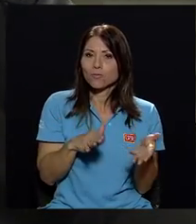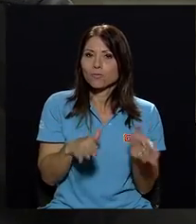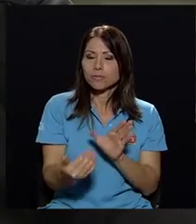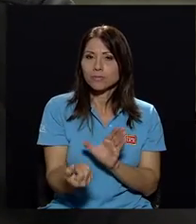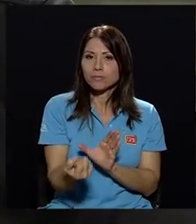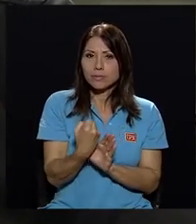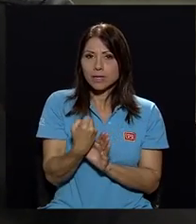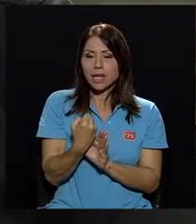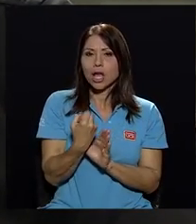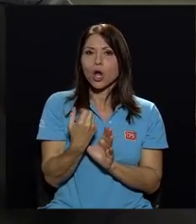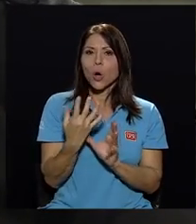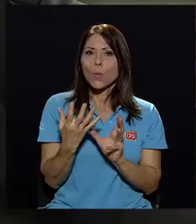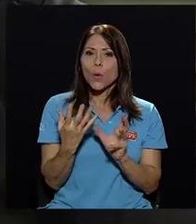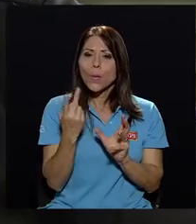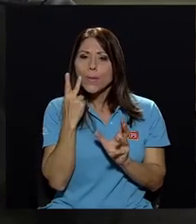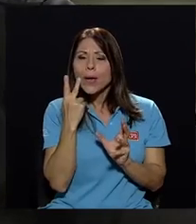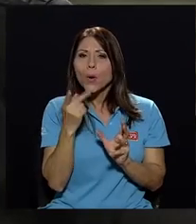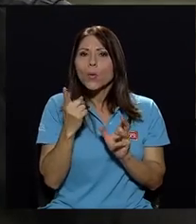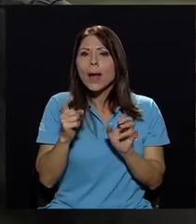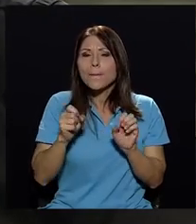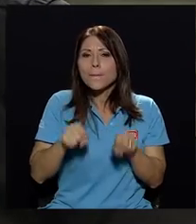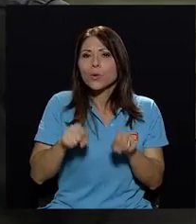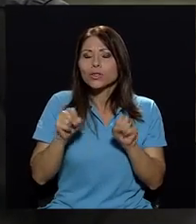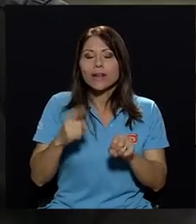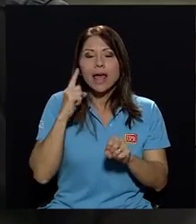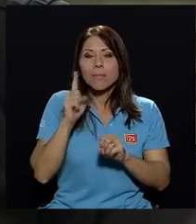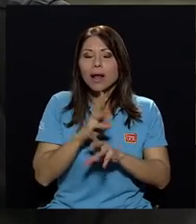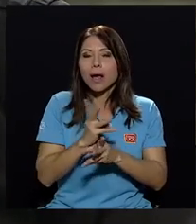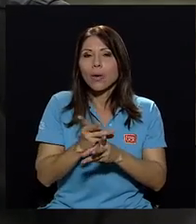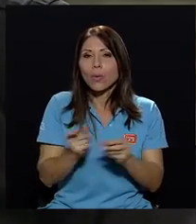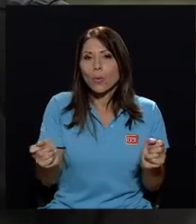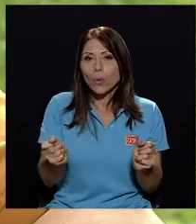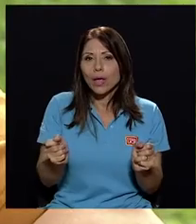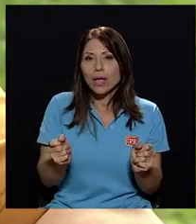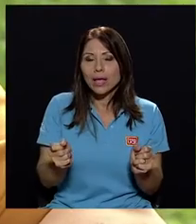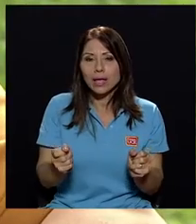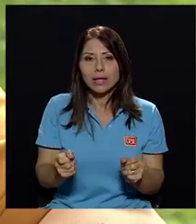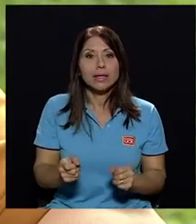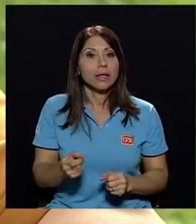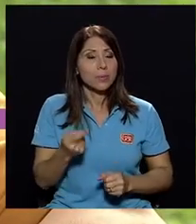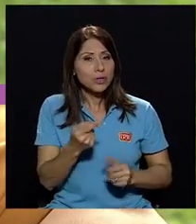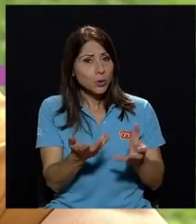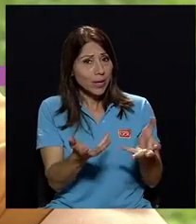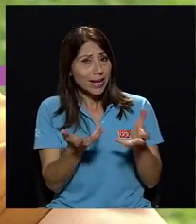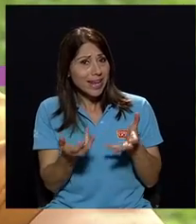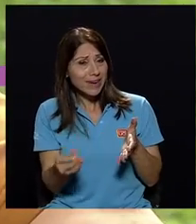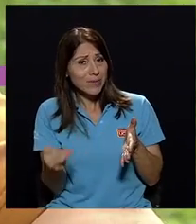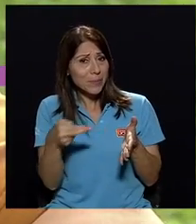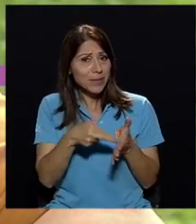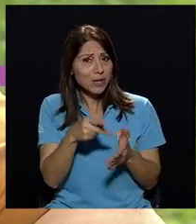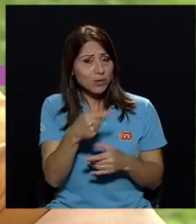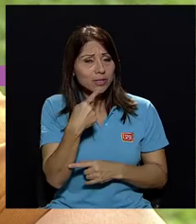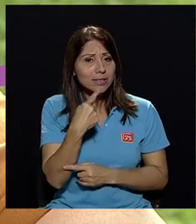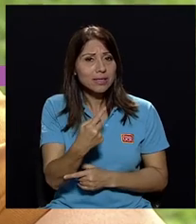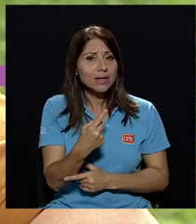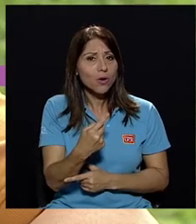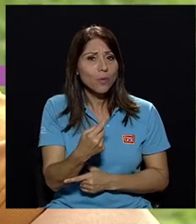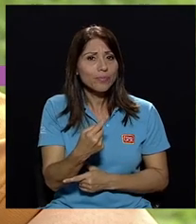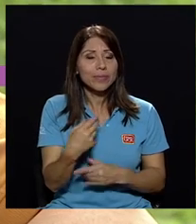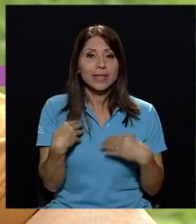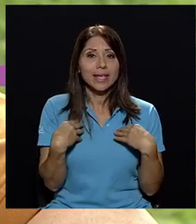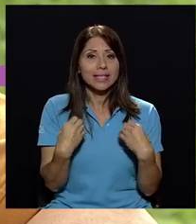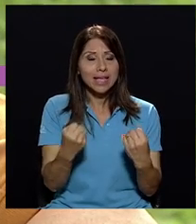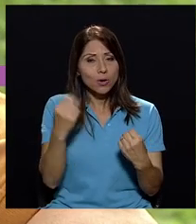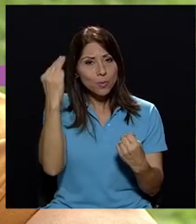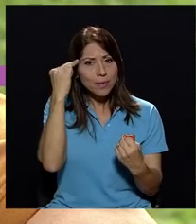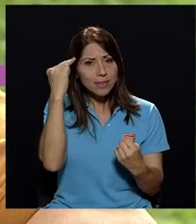empiezo a ver como una posibilidad para salir de esta situación en la que estoy. Yo quería retomar eso que usted dijo de que pues,